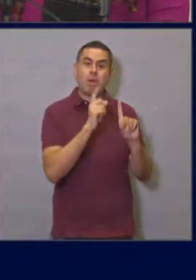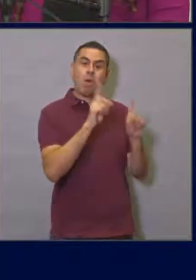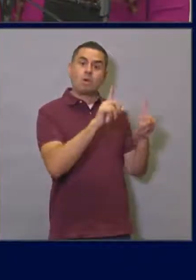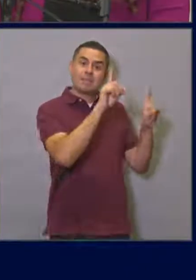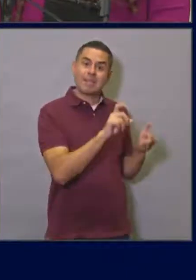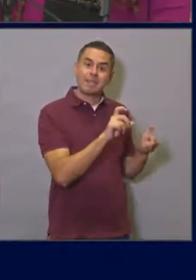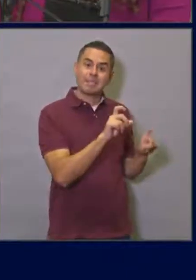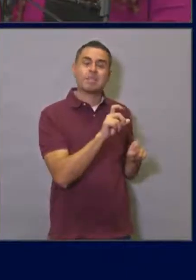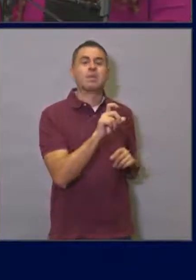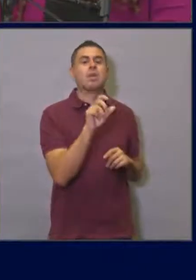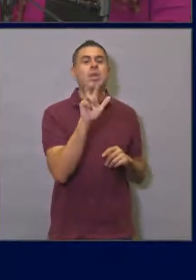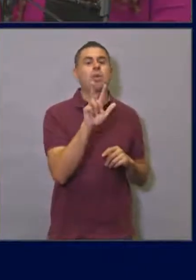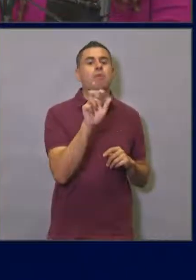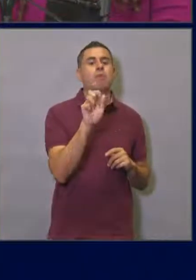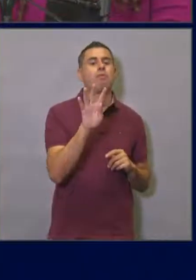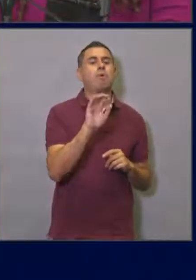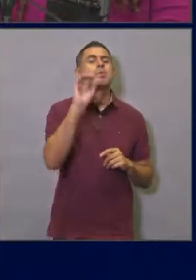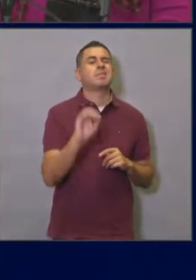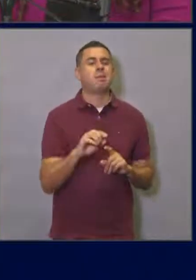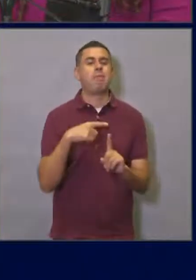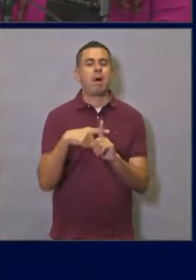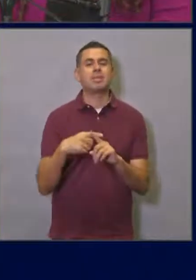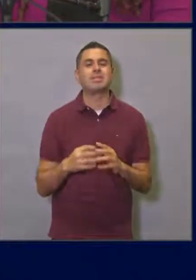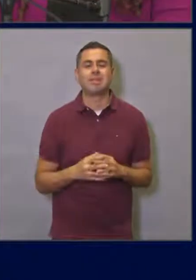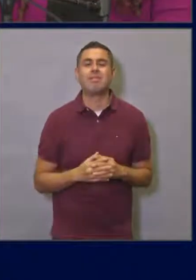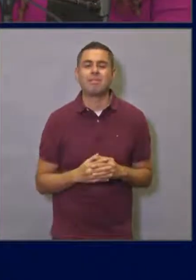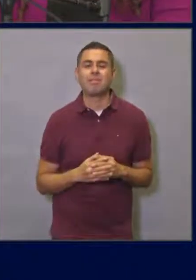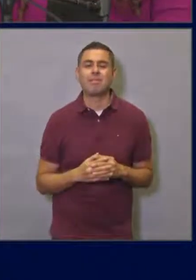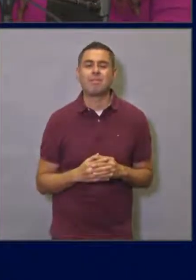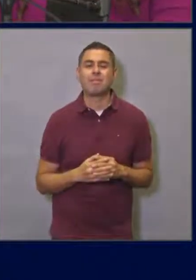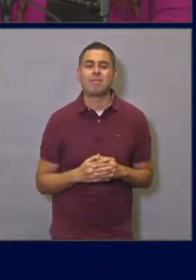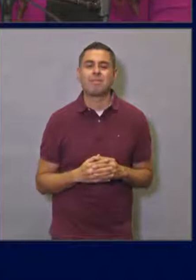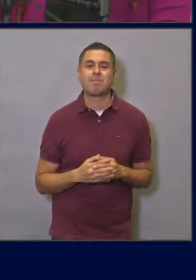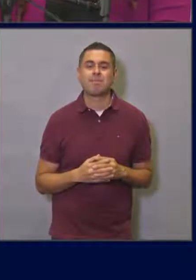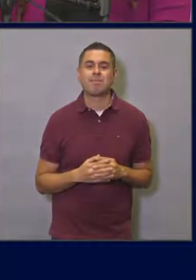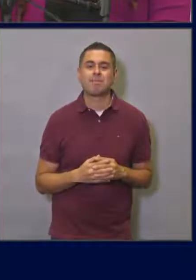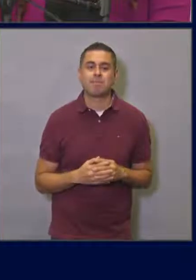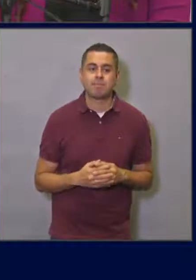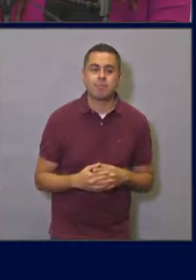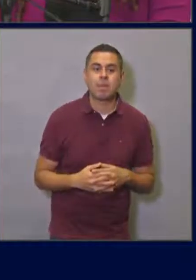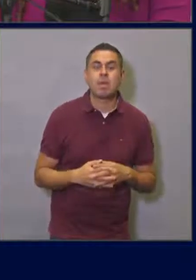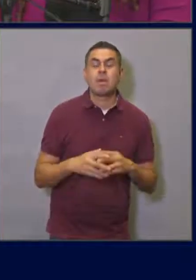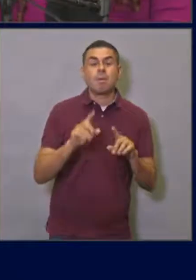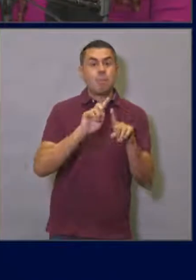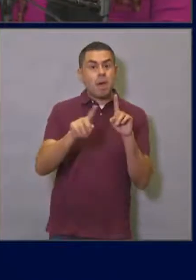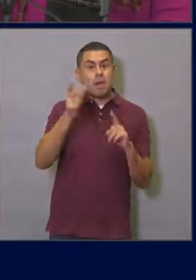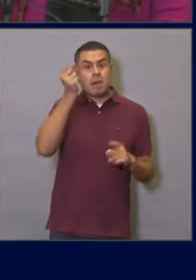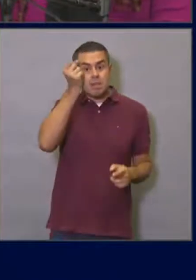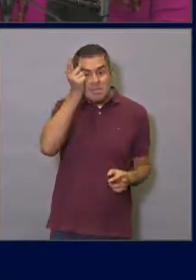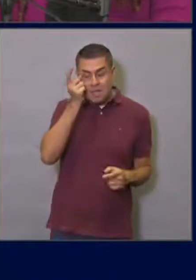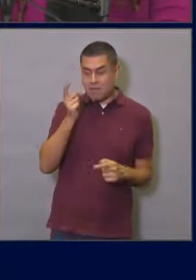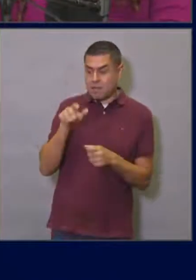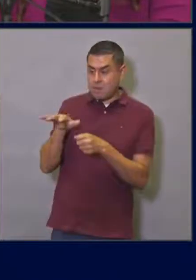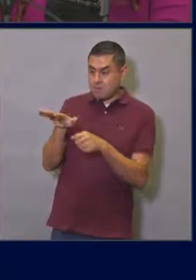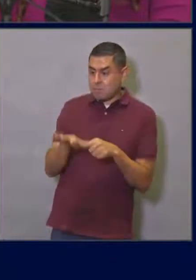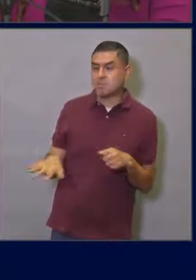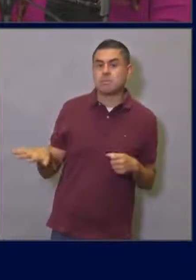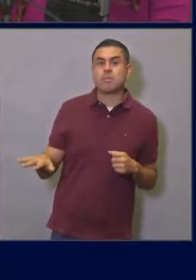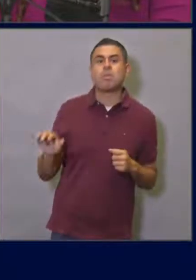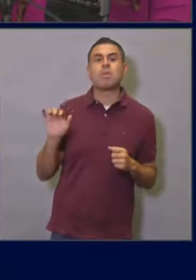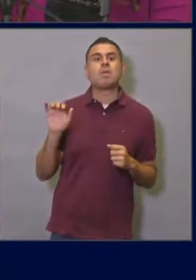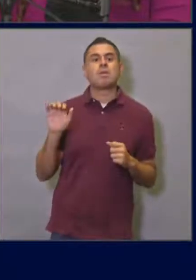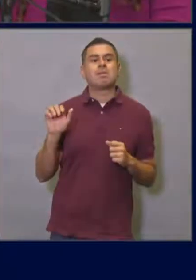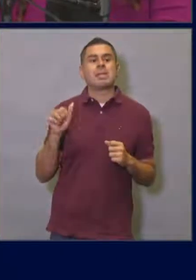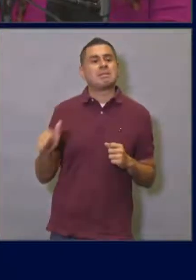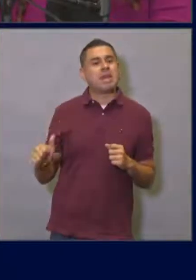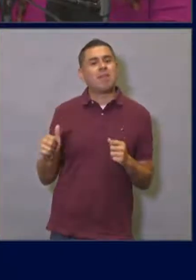semana pasada. Nuestra tasa de positividad en las áreas de menores recursos del condado de Los Ángeles también ha